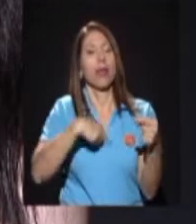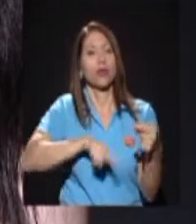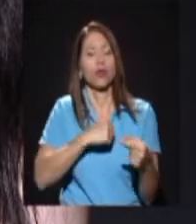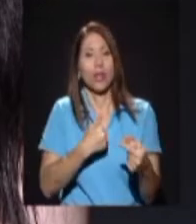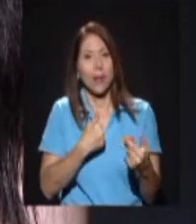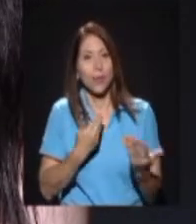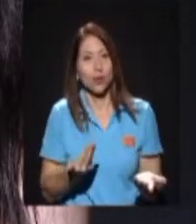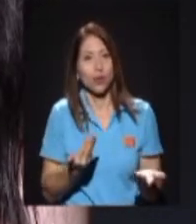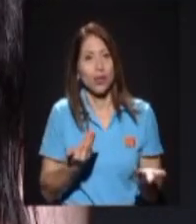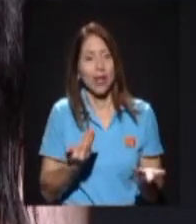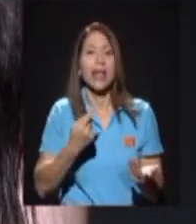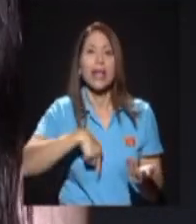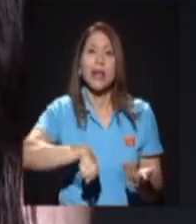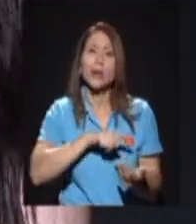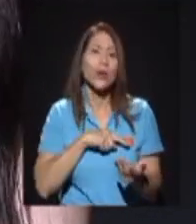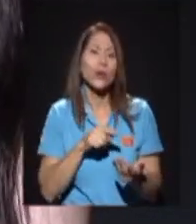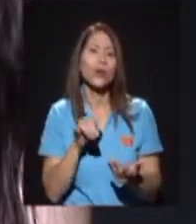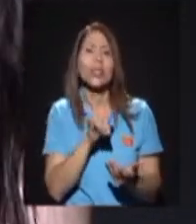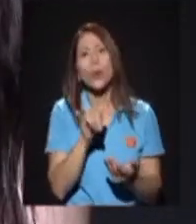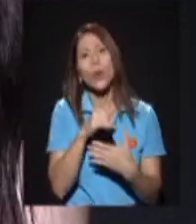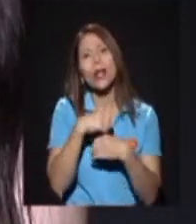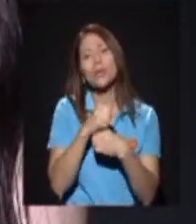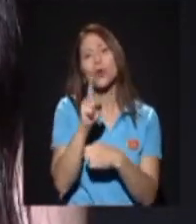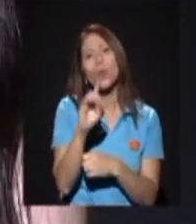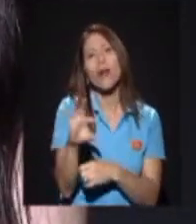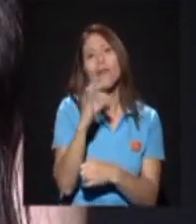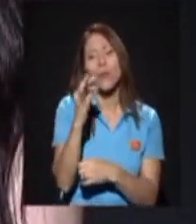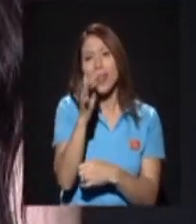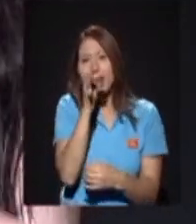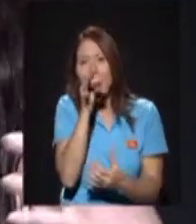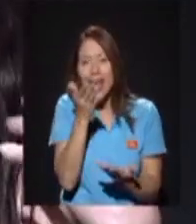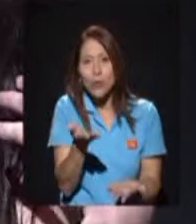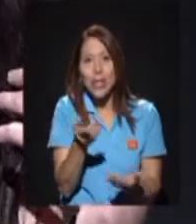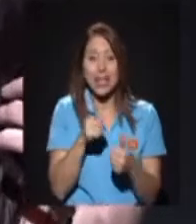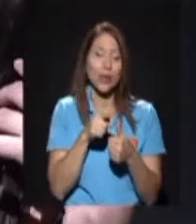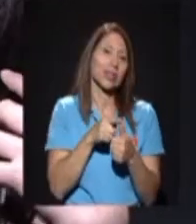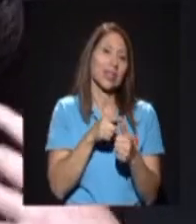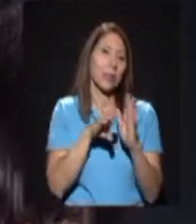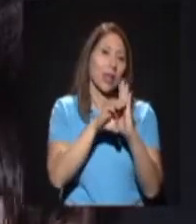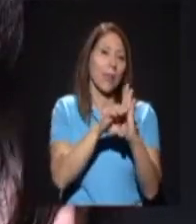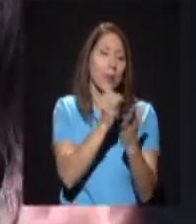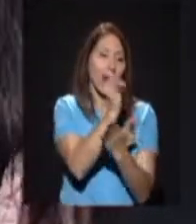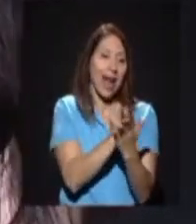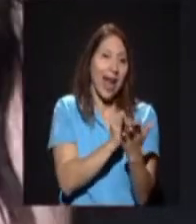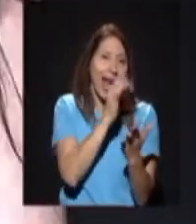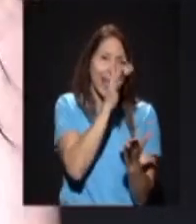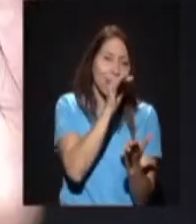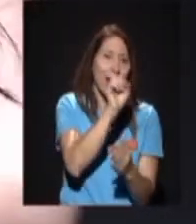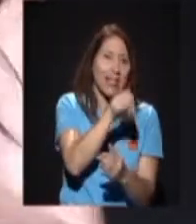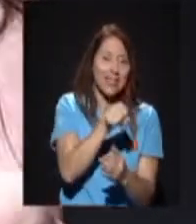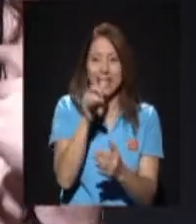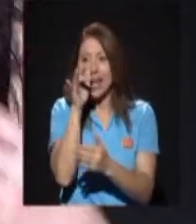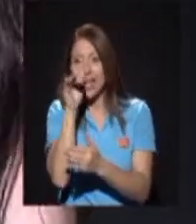que los montamos casi que en una forma de caricaturas. Entonces está la caricatura del sí y la caricatura